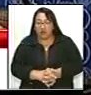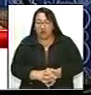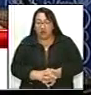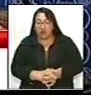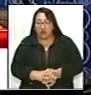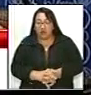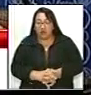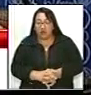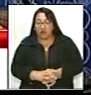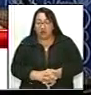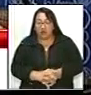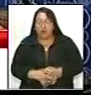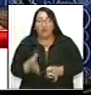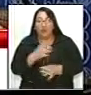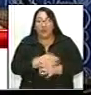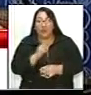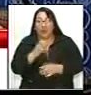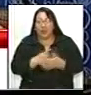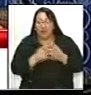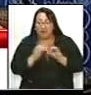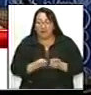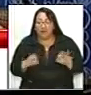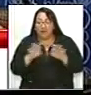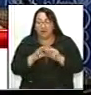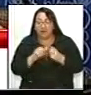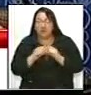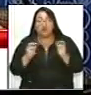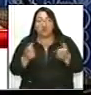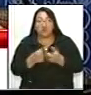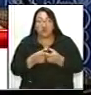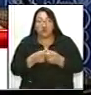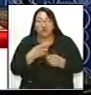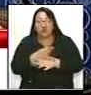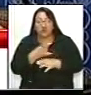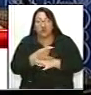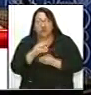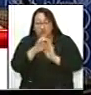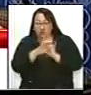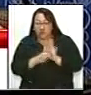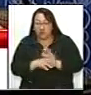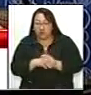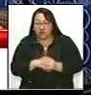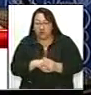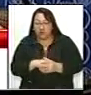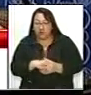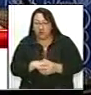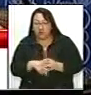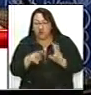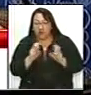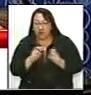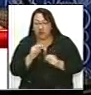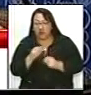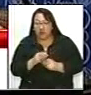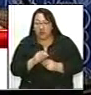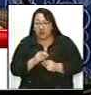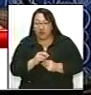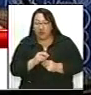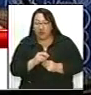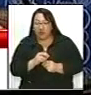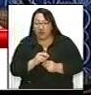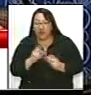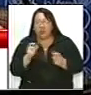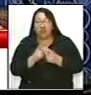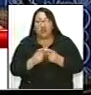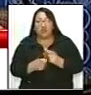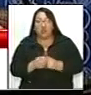aquellos hechos hizo que se priorizara en la Comisión de Acusaciones Constitucionales el tema del